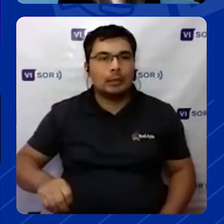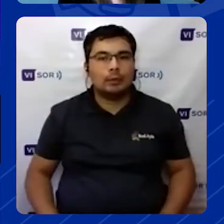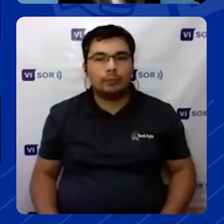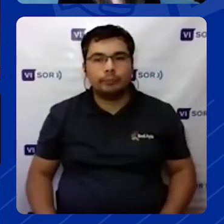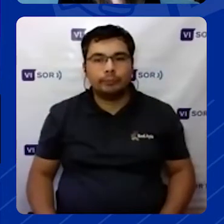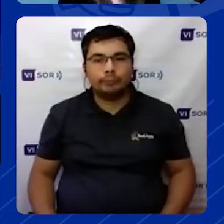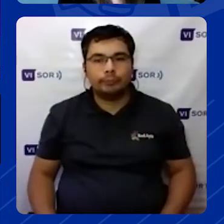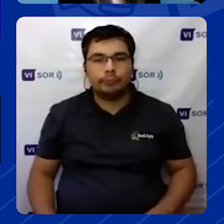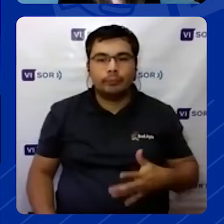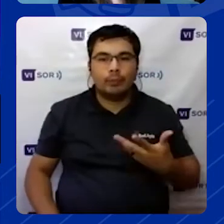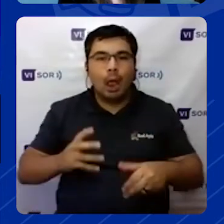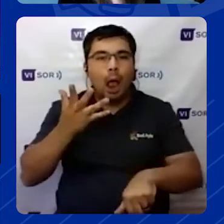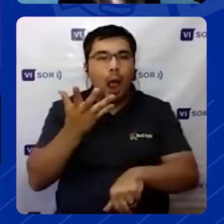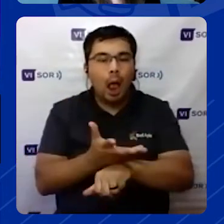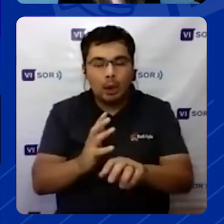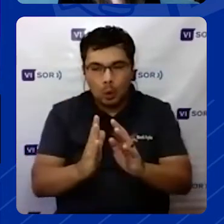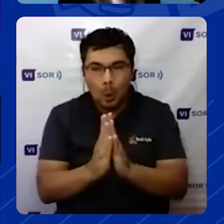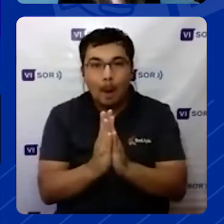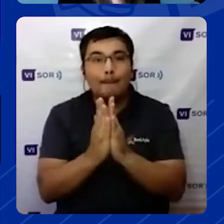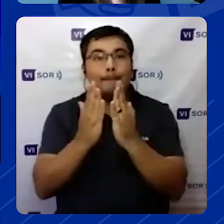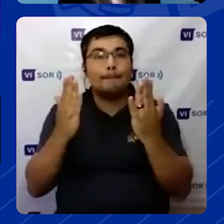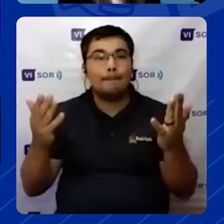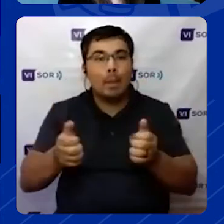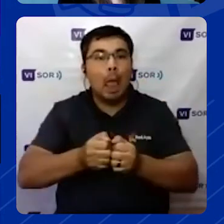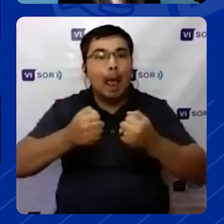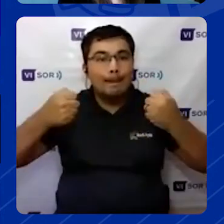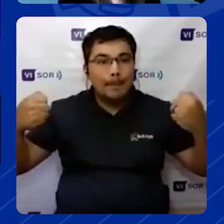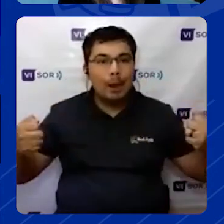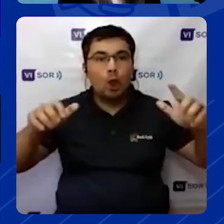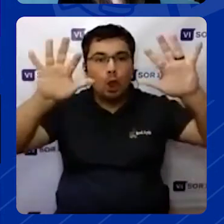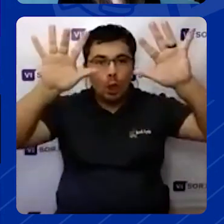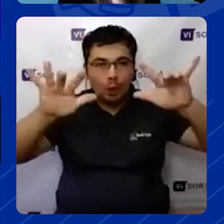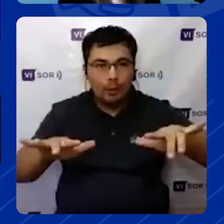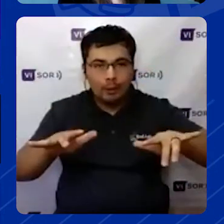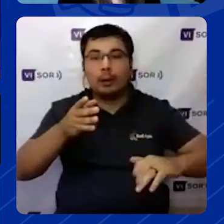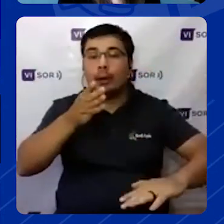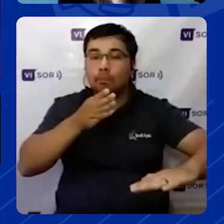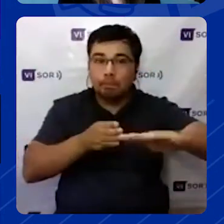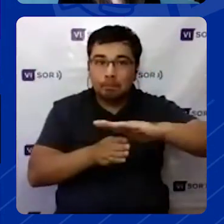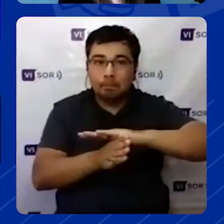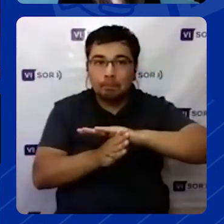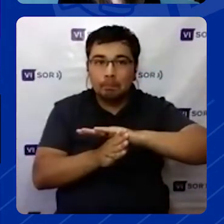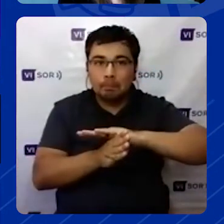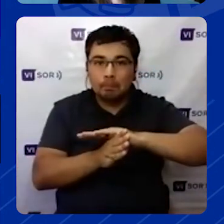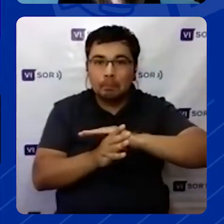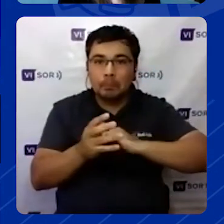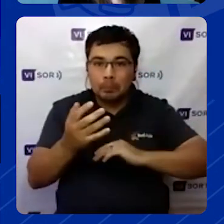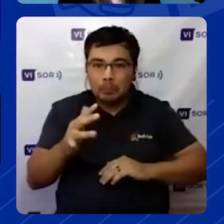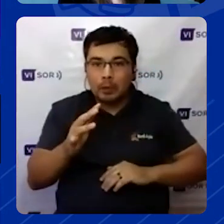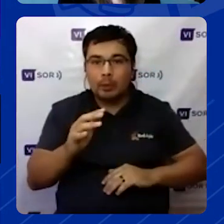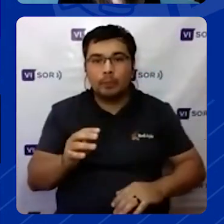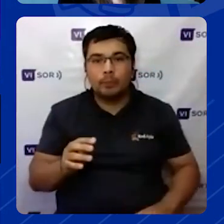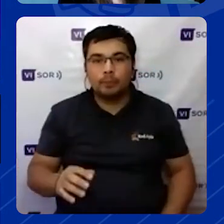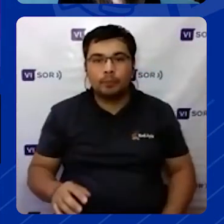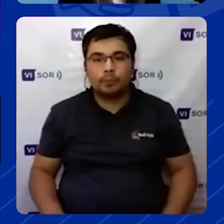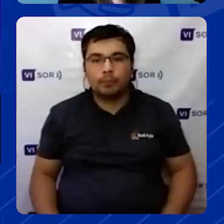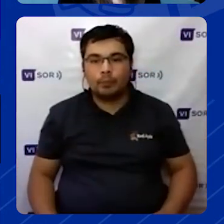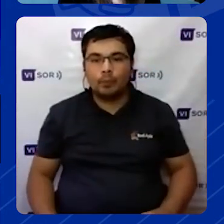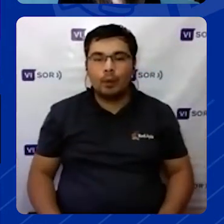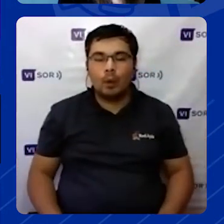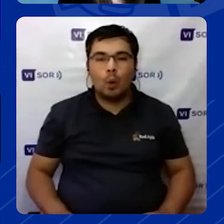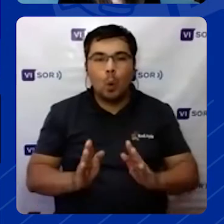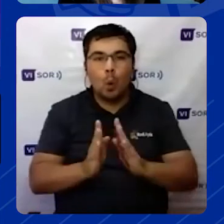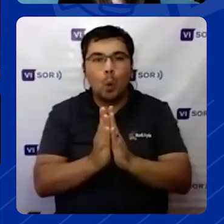digital que lo ha introducido. En algún periódico ya más amplio, ¿no? De una